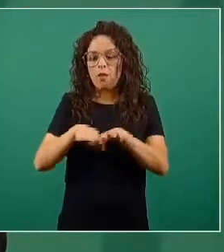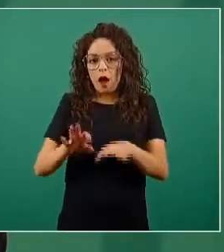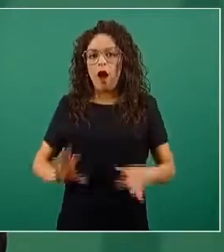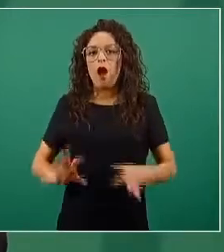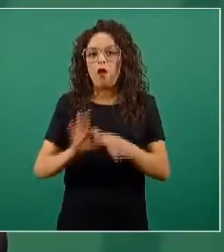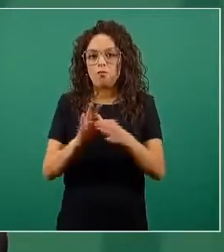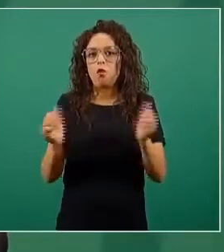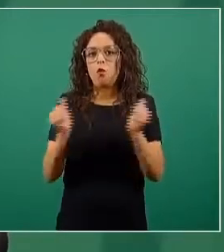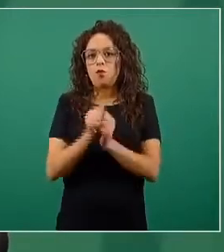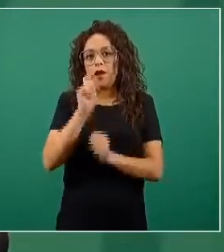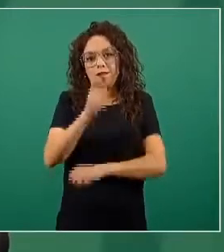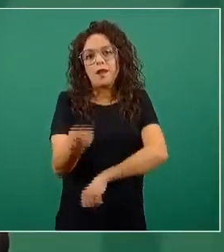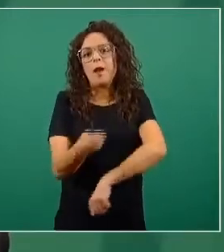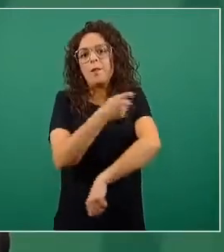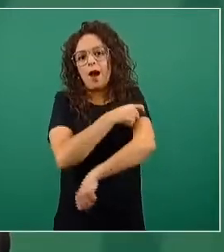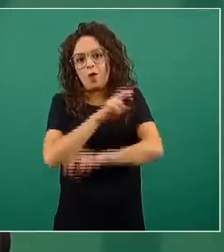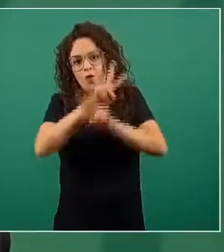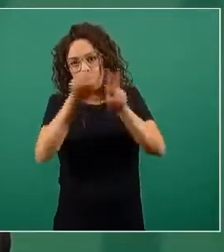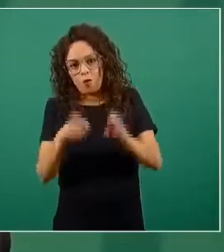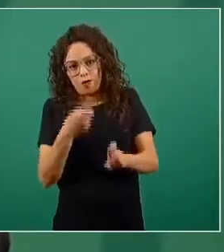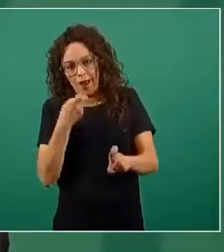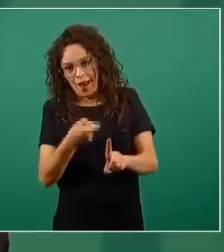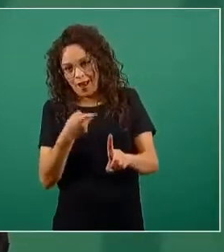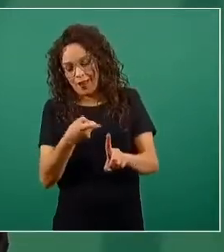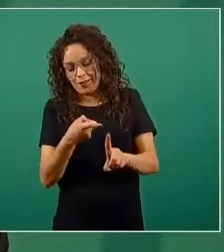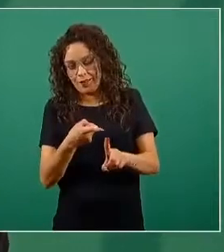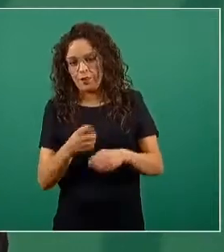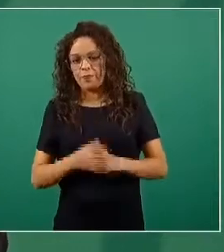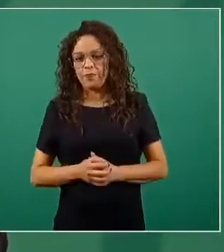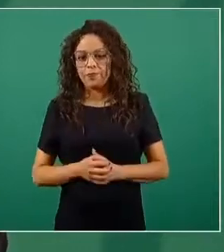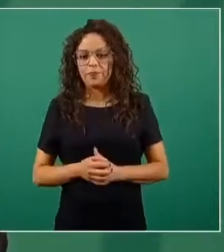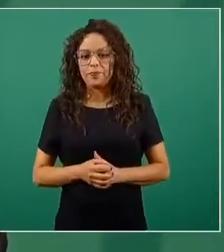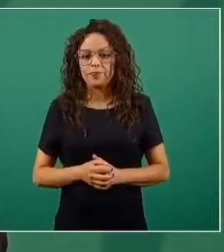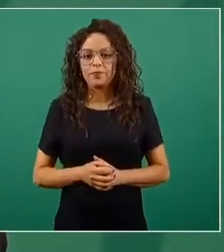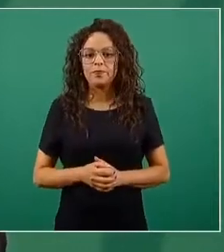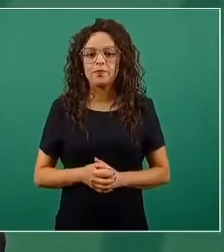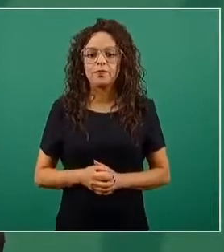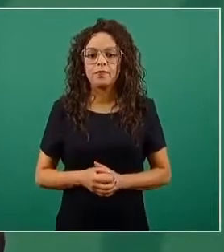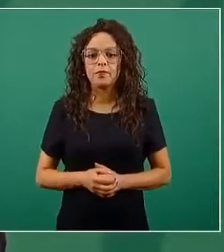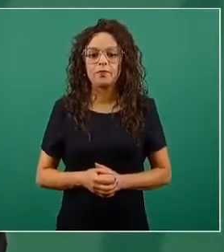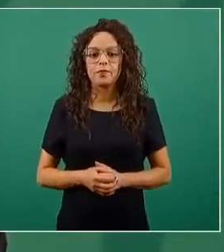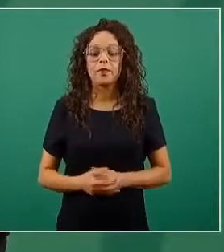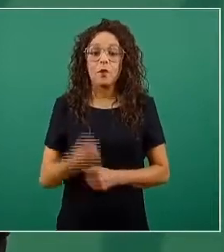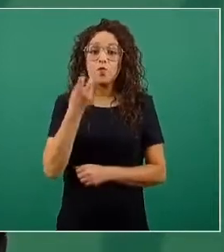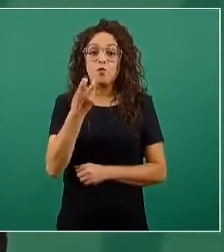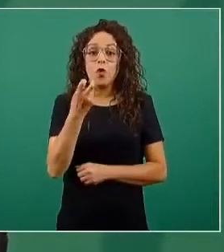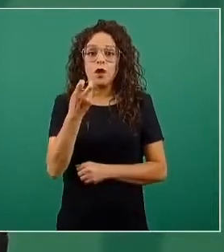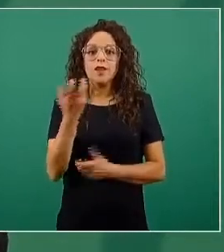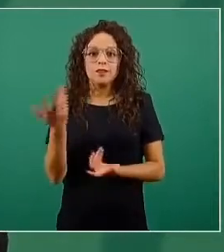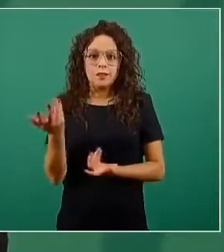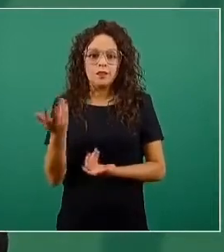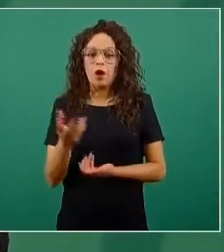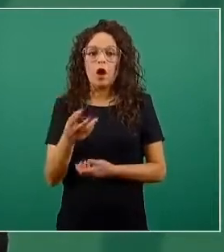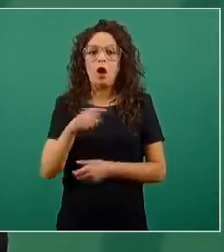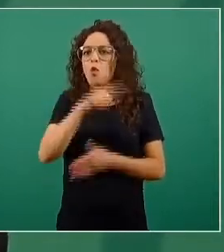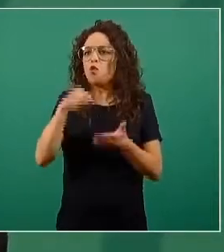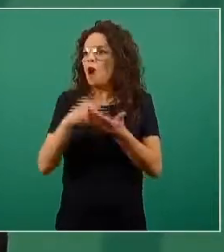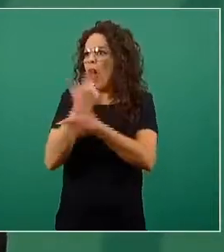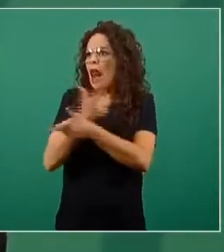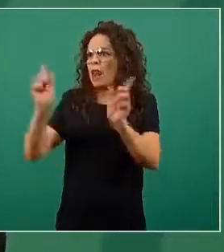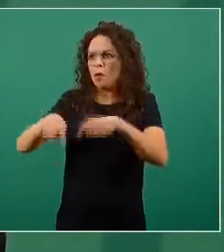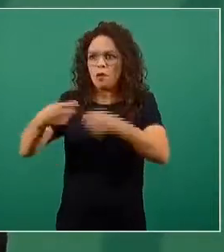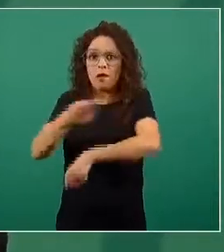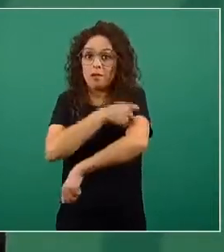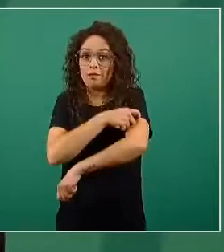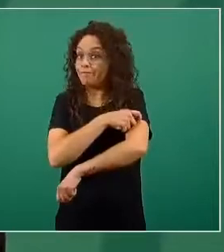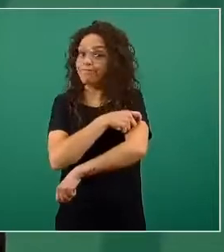vacunación, y obviamente eso implica por qué también no puede ser aplicada la vacuna en cualquier lugar, ¿no? Porque tiene que estar